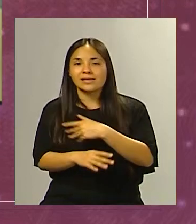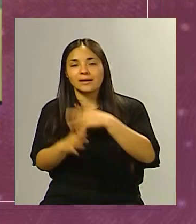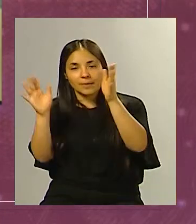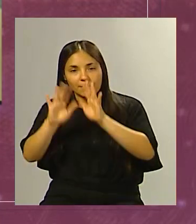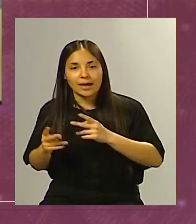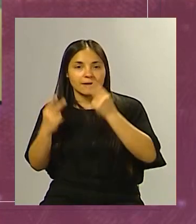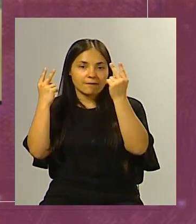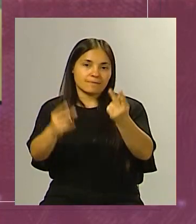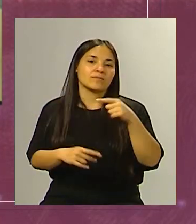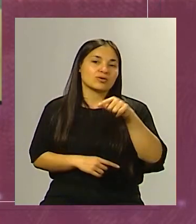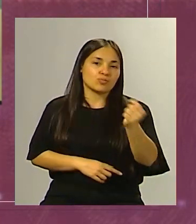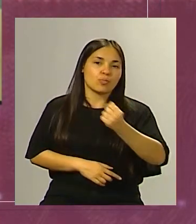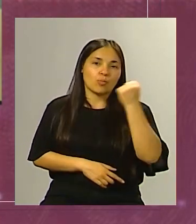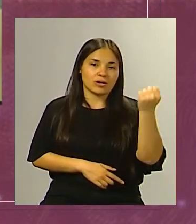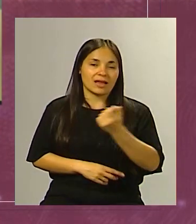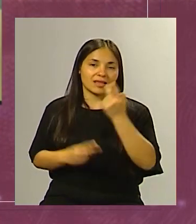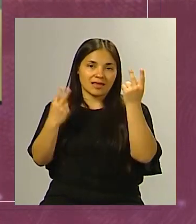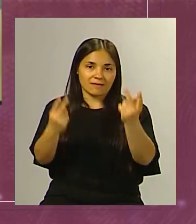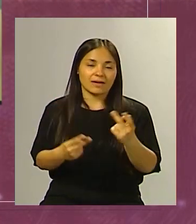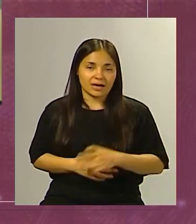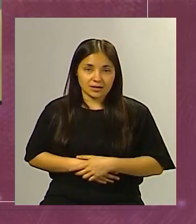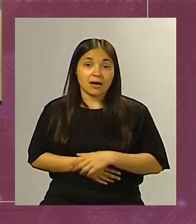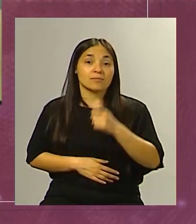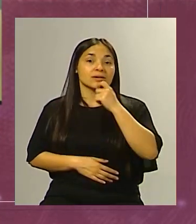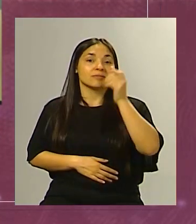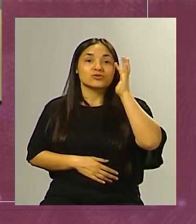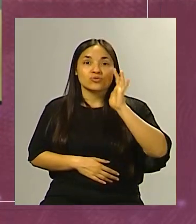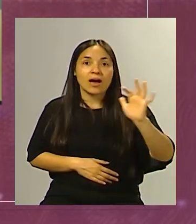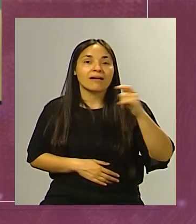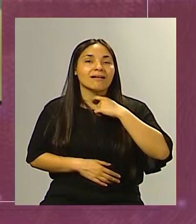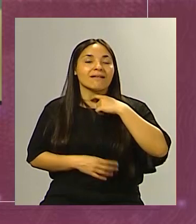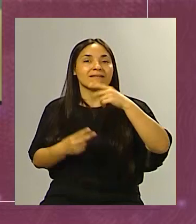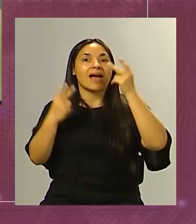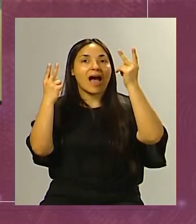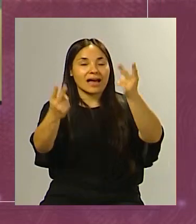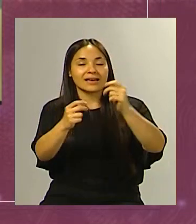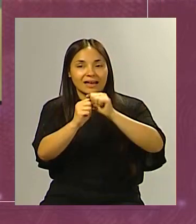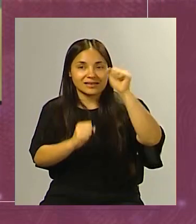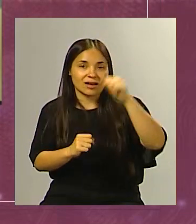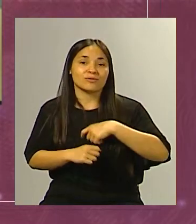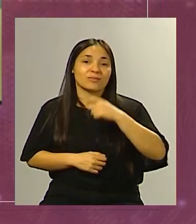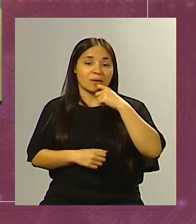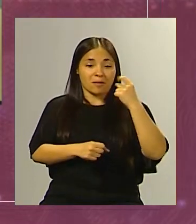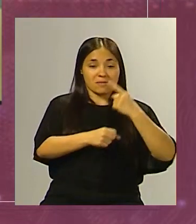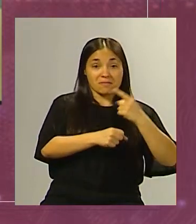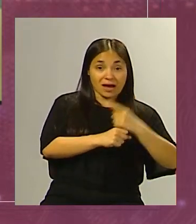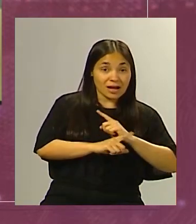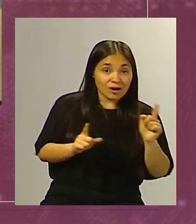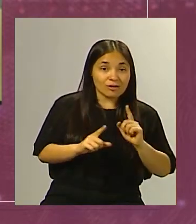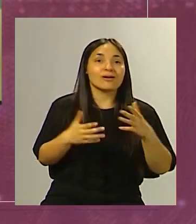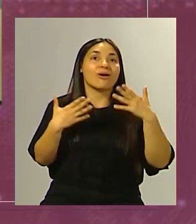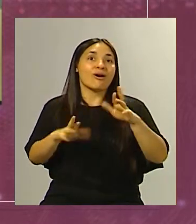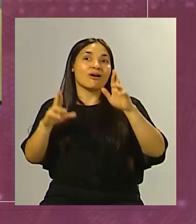la decisión de viajar, ¿no? Y de por ahí de cumplir el sueño de los chicos que están esperando su viaje de egresados. Y si no lo hacen en la primaria, al menos quieren tener la